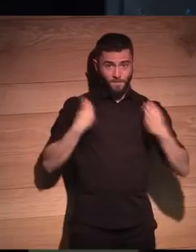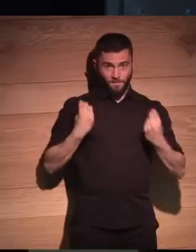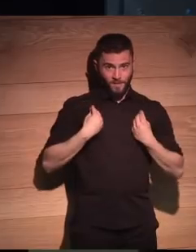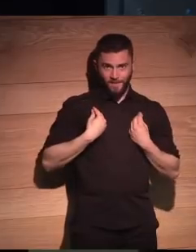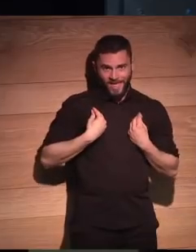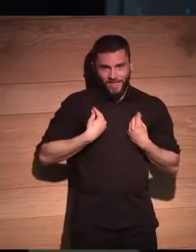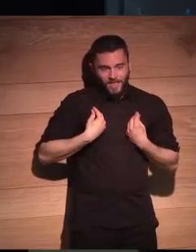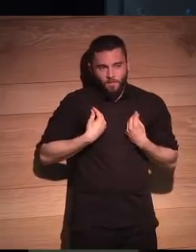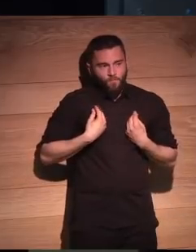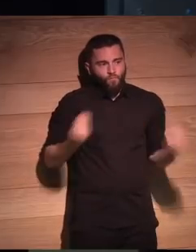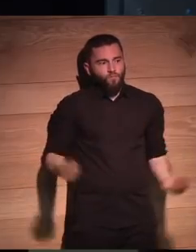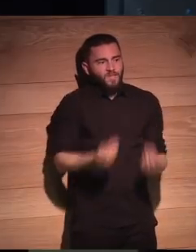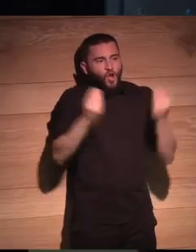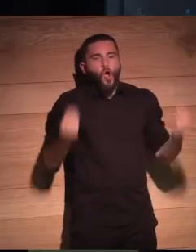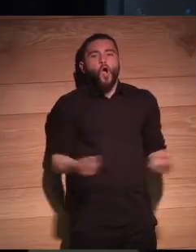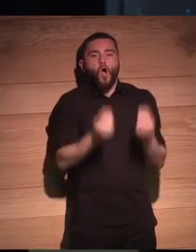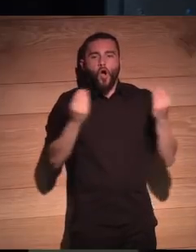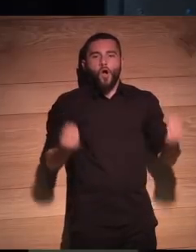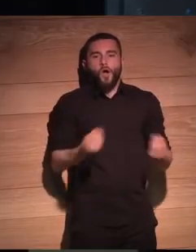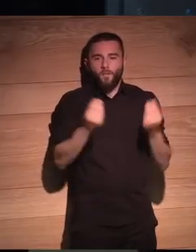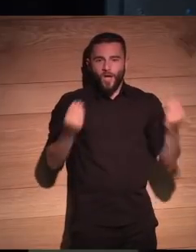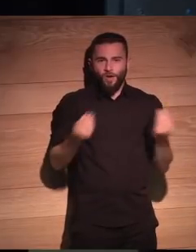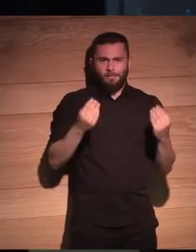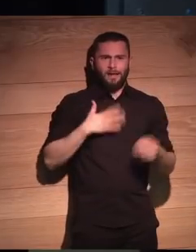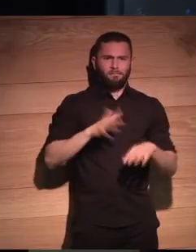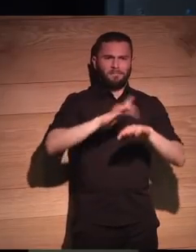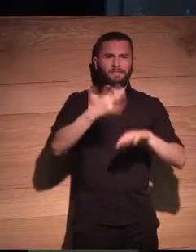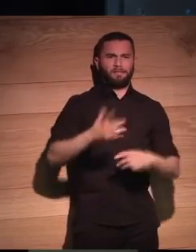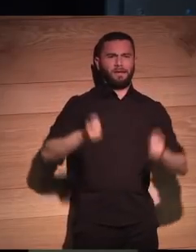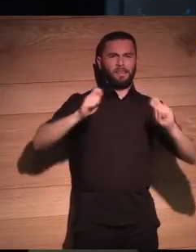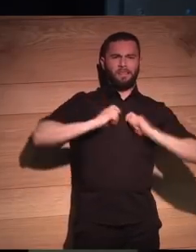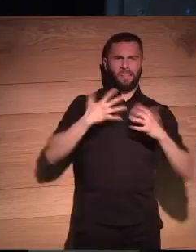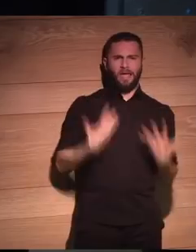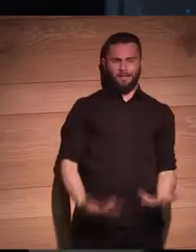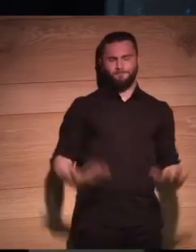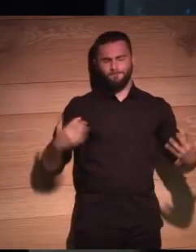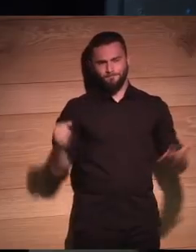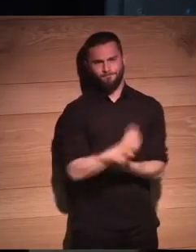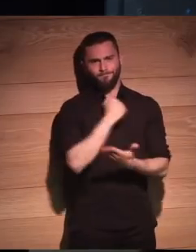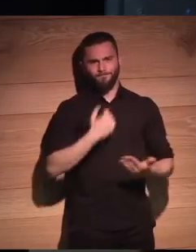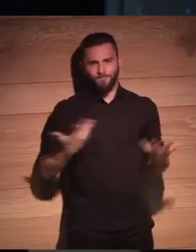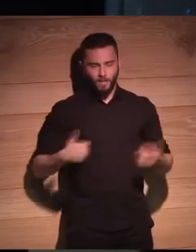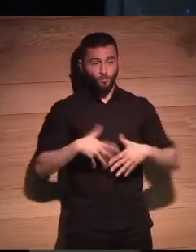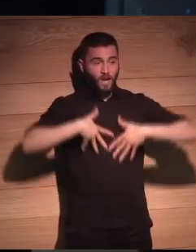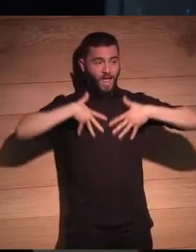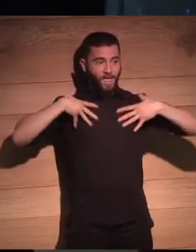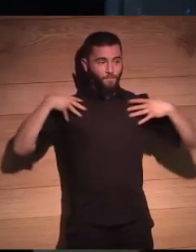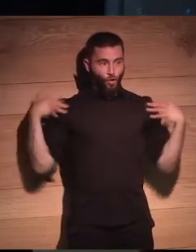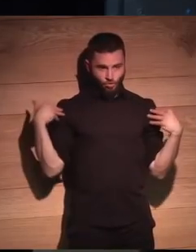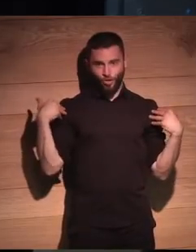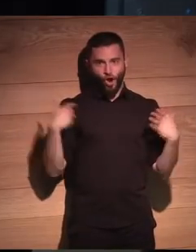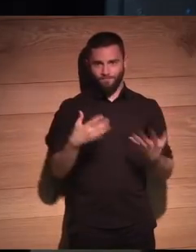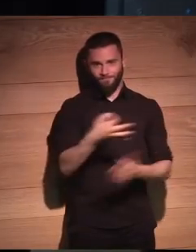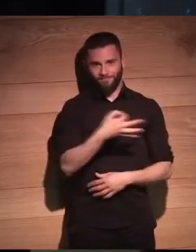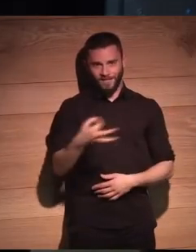muy como... Joder, me has tocado ahí la fibrilla sensible. Ay, perdona, vale, pero para bien, ¿eh? Sí, si hay un poquito de emoción en el encuentro, fantástico. Sí, es la